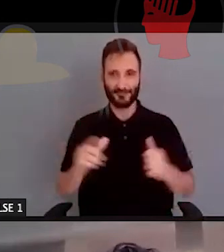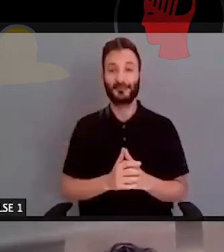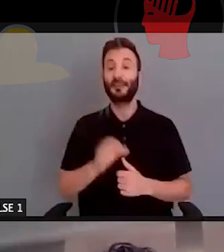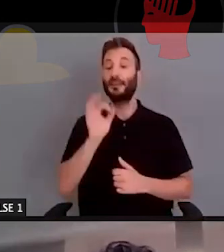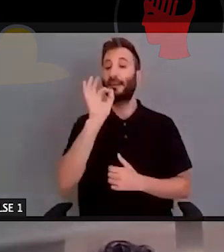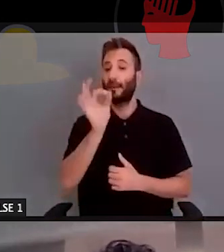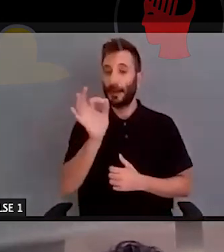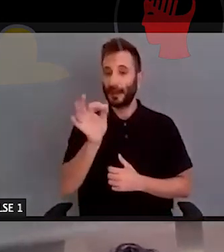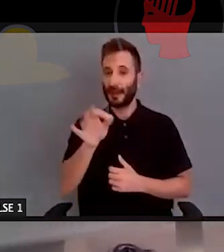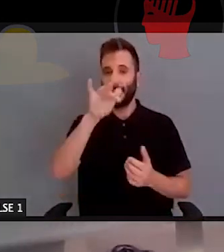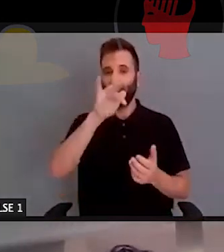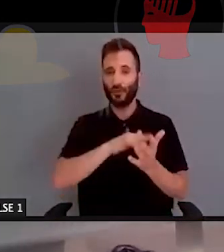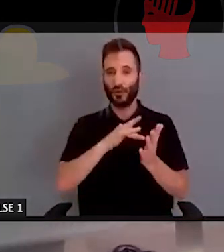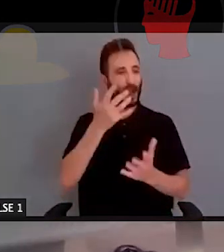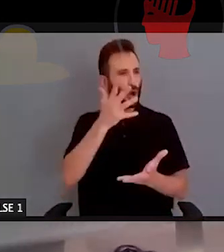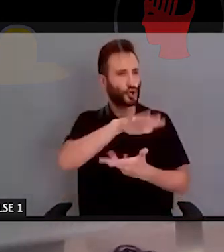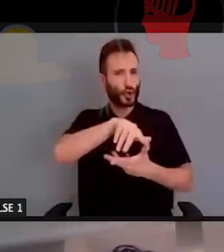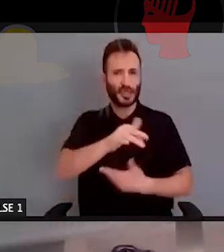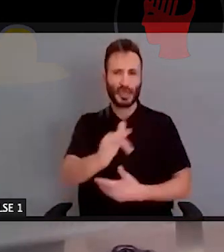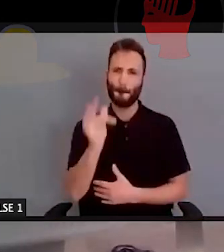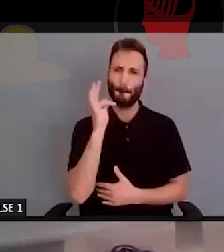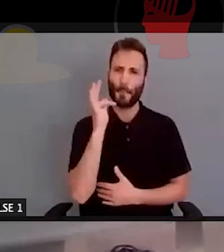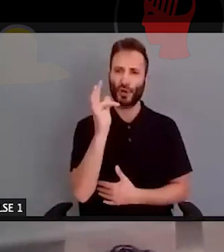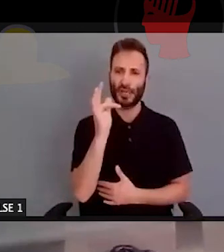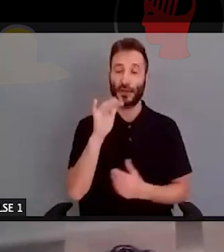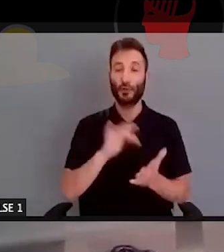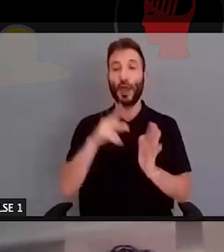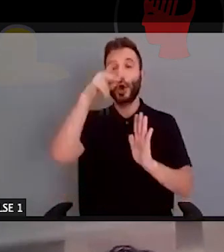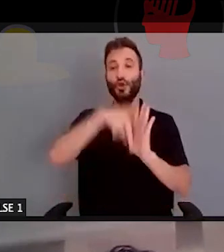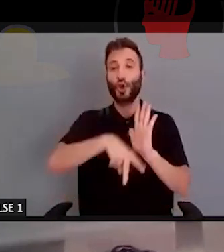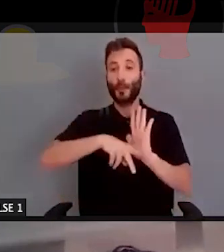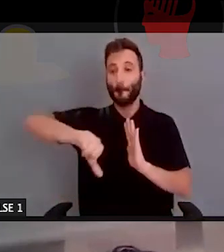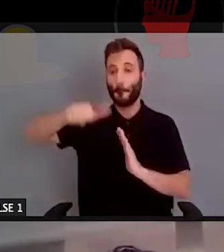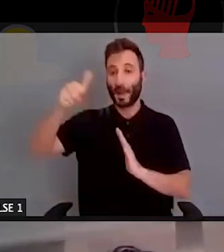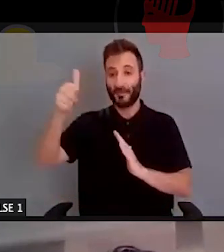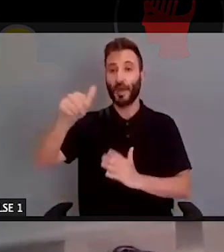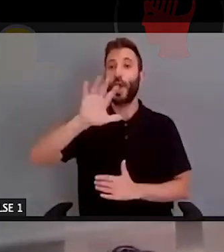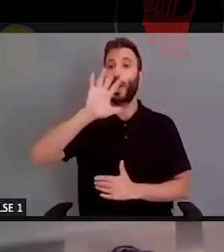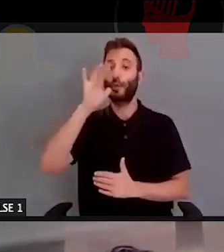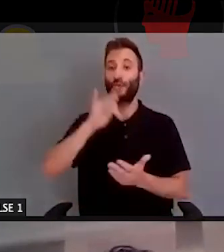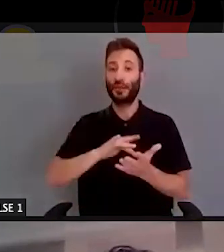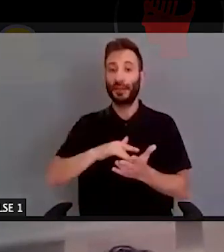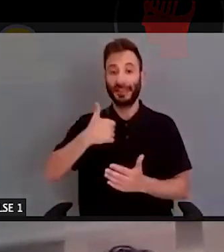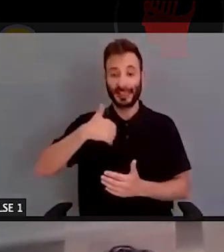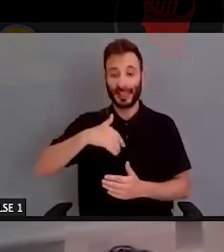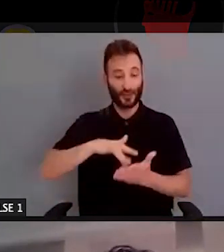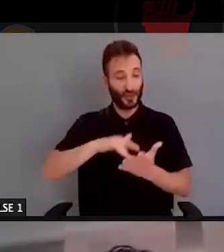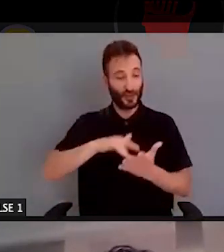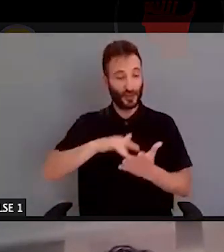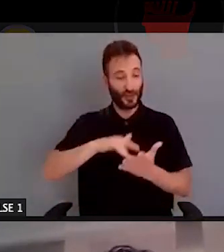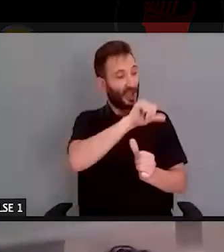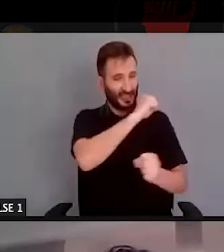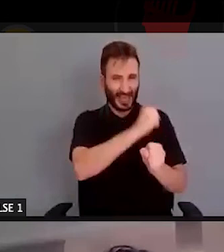es que no nos podías dar una mejor noticia que la aprobación de la norma, porque ya vemos el fruto de todos estos años de trabajo y